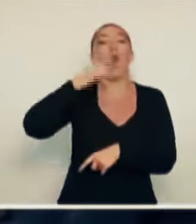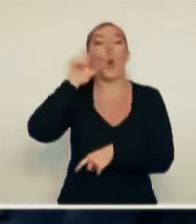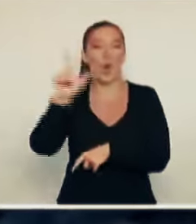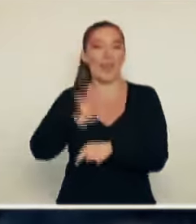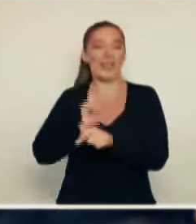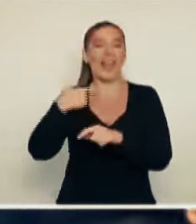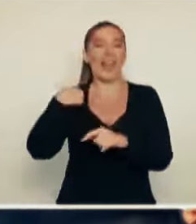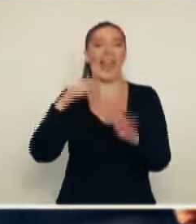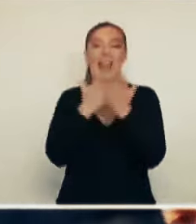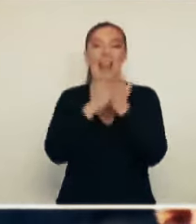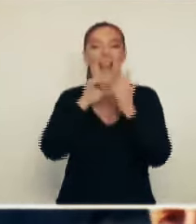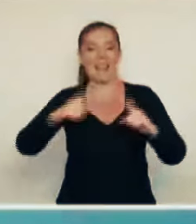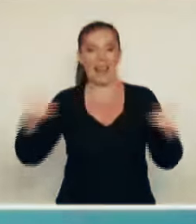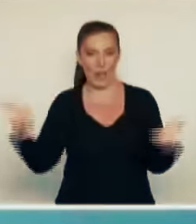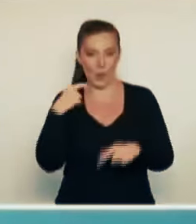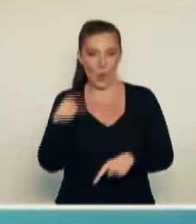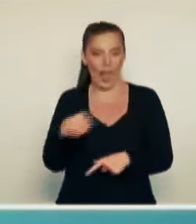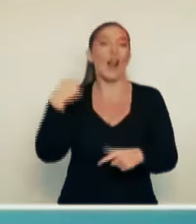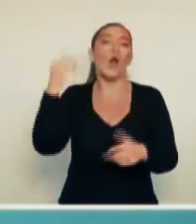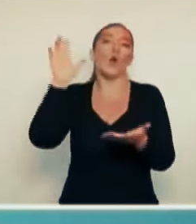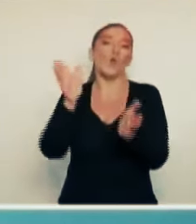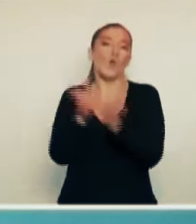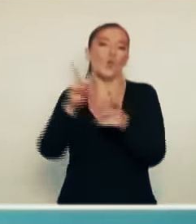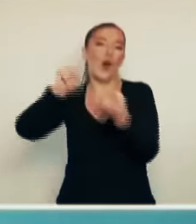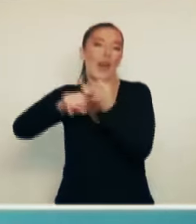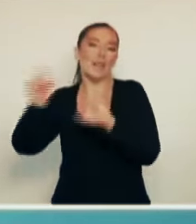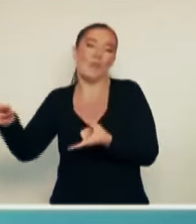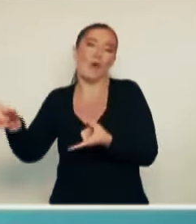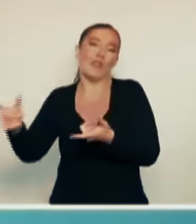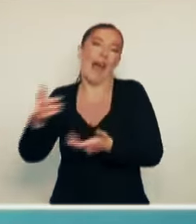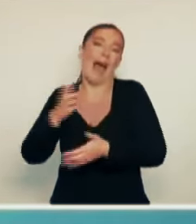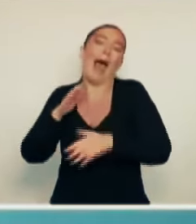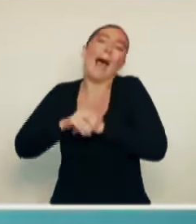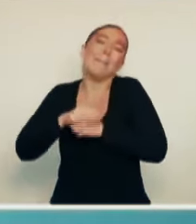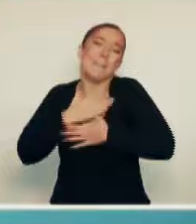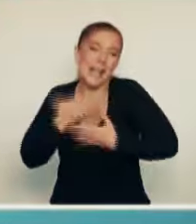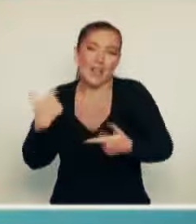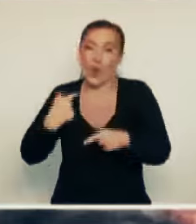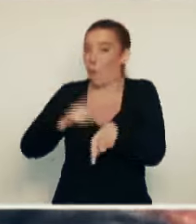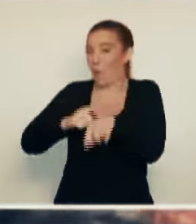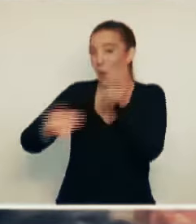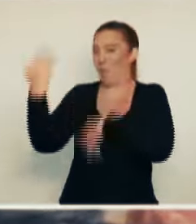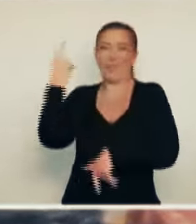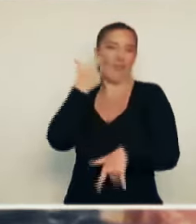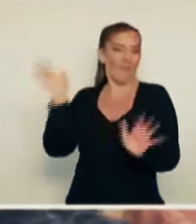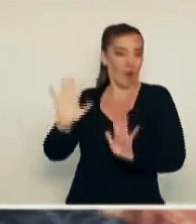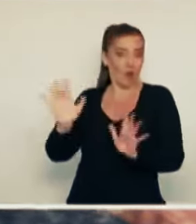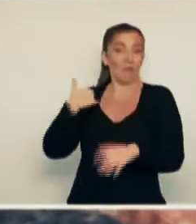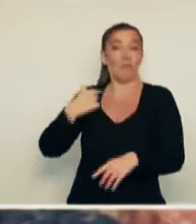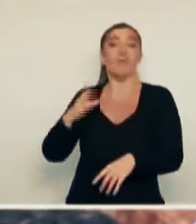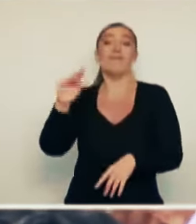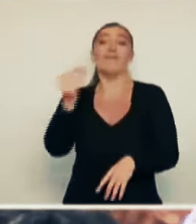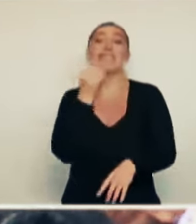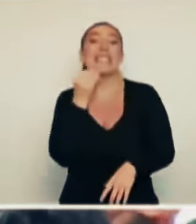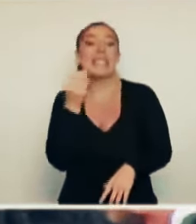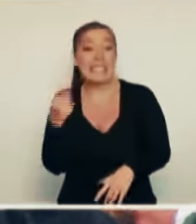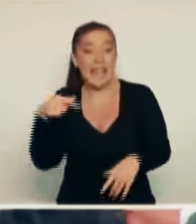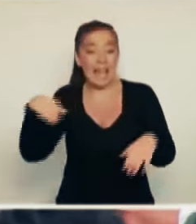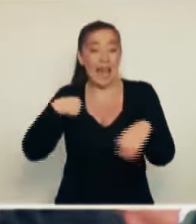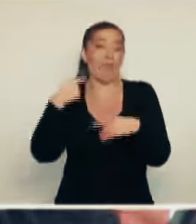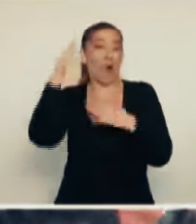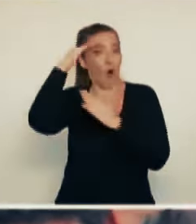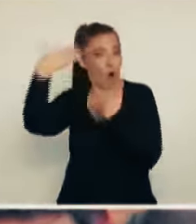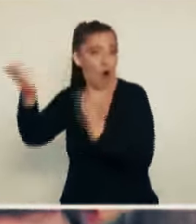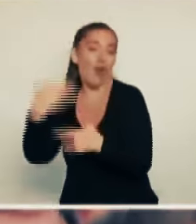Pilar del Río, querida amiga, yo no los conocía, y se hizo una cena en su honor en la casa de un importante